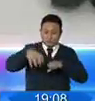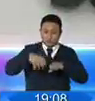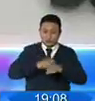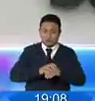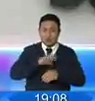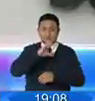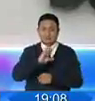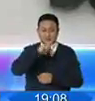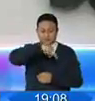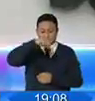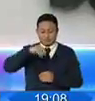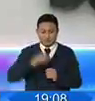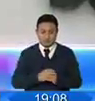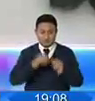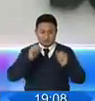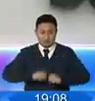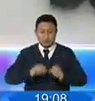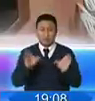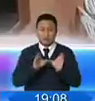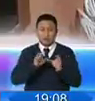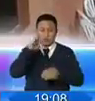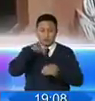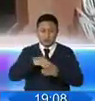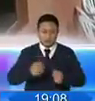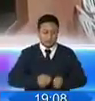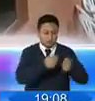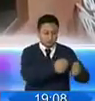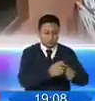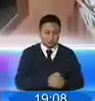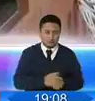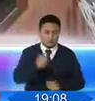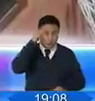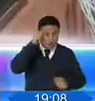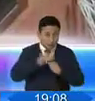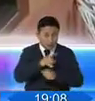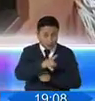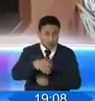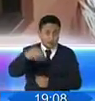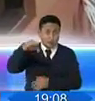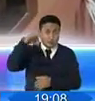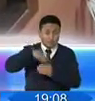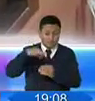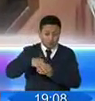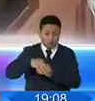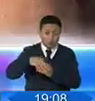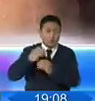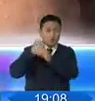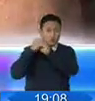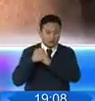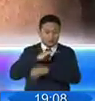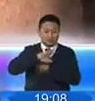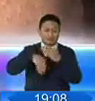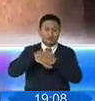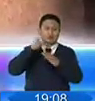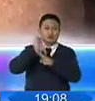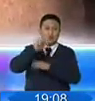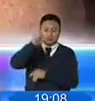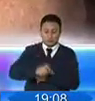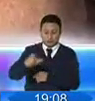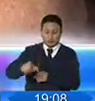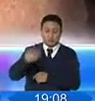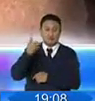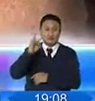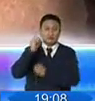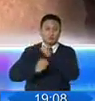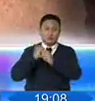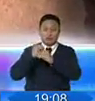misma que le emitirá su certificado de votación. Recuerde que el voto es obligatorio para todos los ecuatorianos mayores de 18